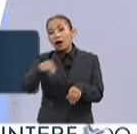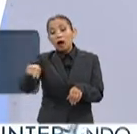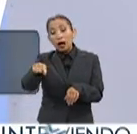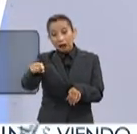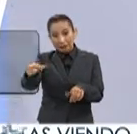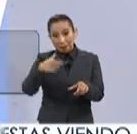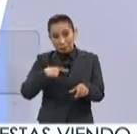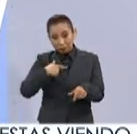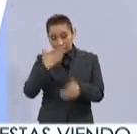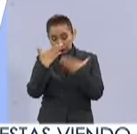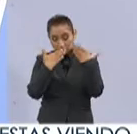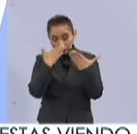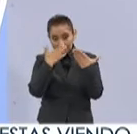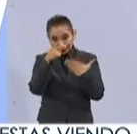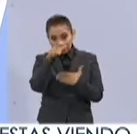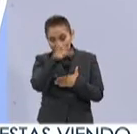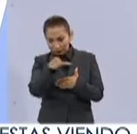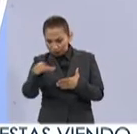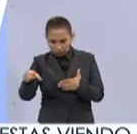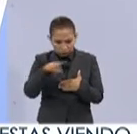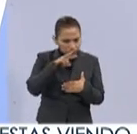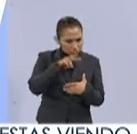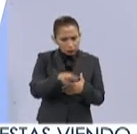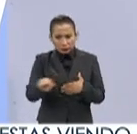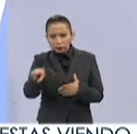Estas personas, estos estudiantes,